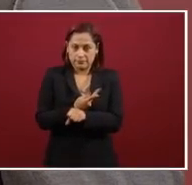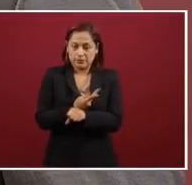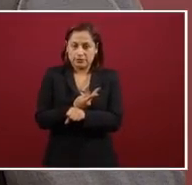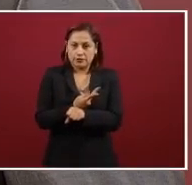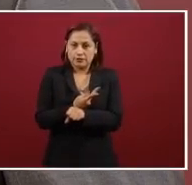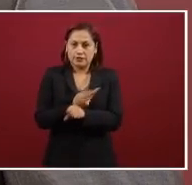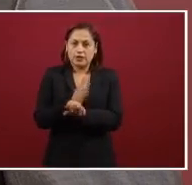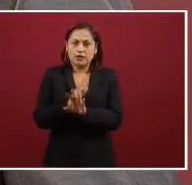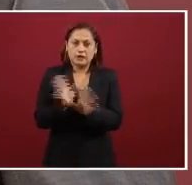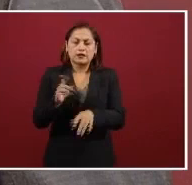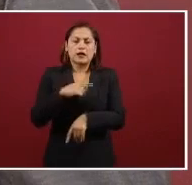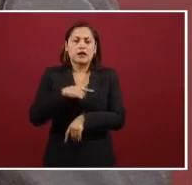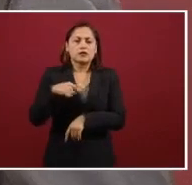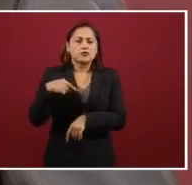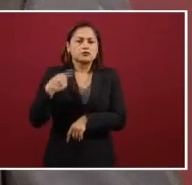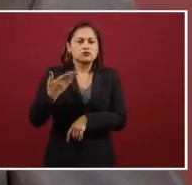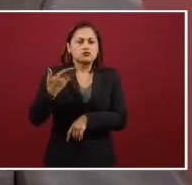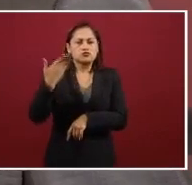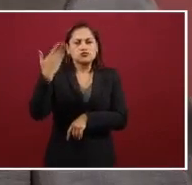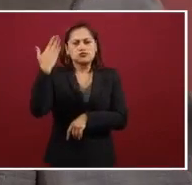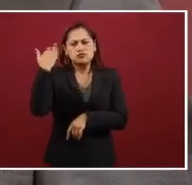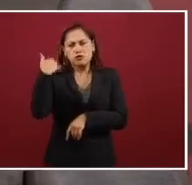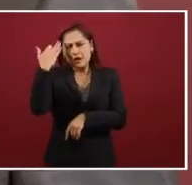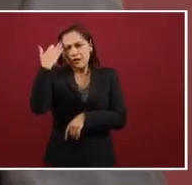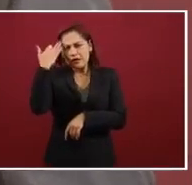y se